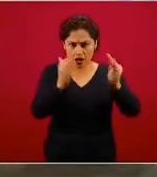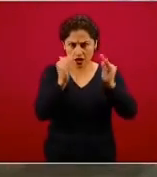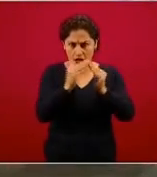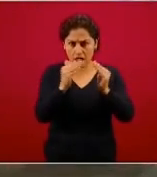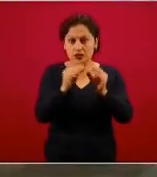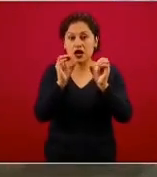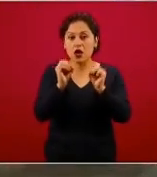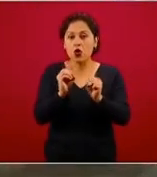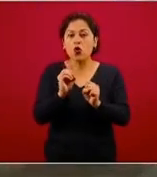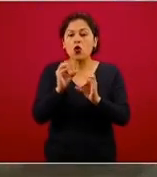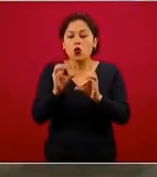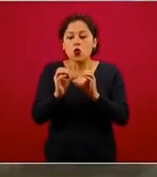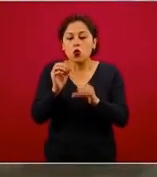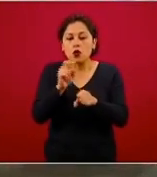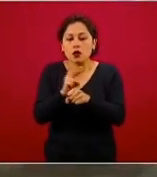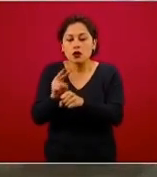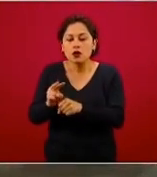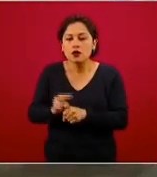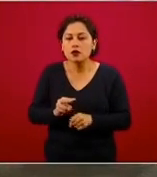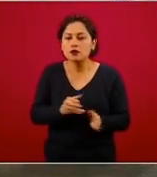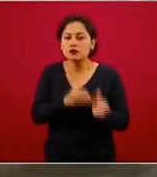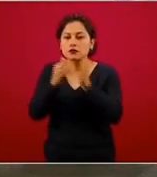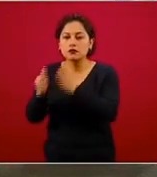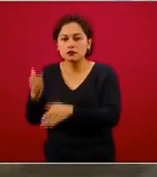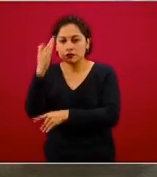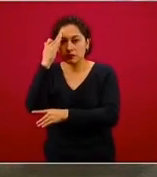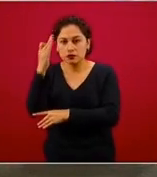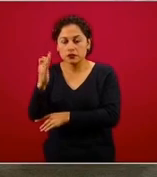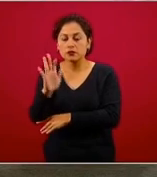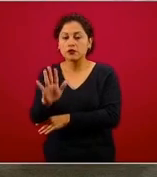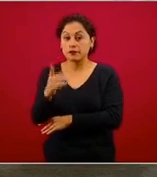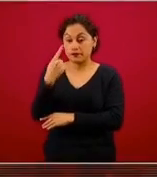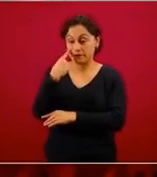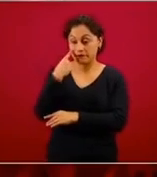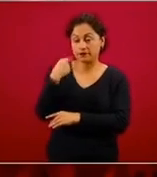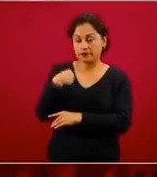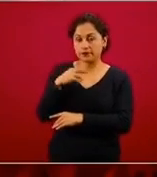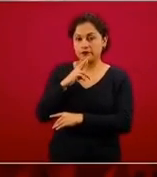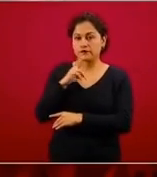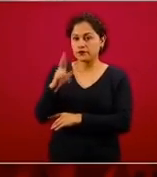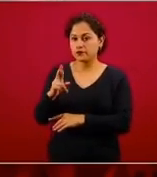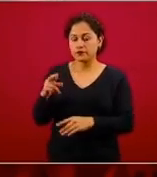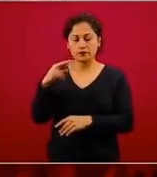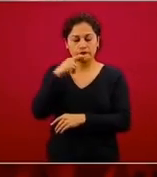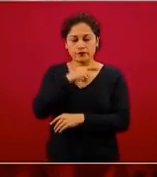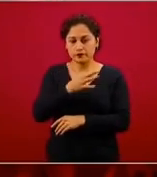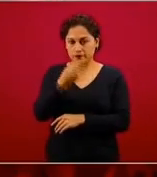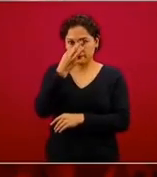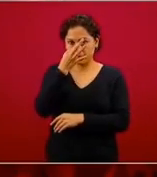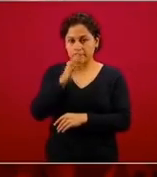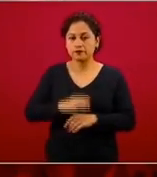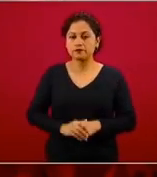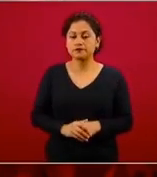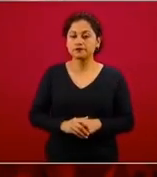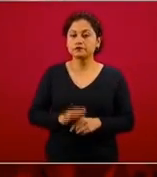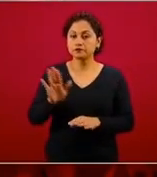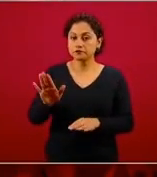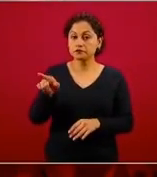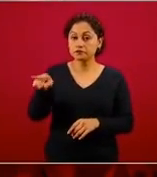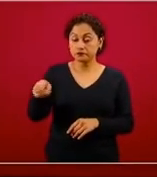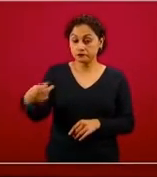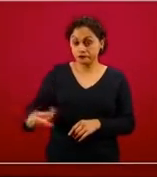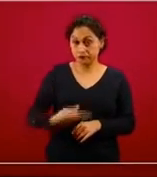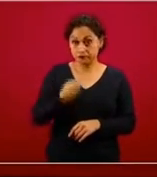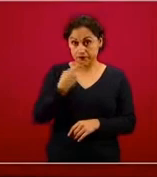Muy rápidamente para que tengan Quickly, otros quickly, just so oportunidad de that there preguntar. are other questions Esto, from como other dice people. muy directamente, muy As you were claramente,